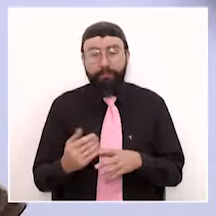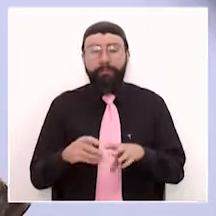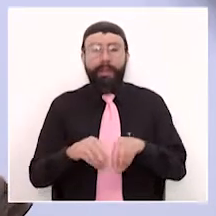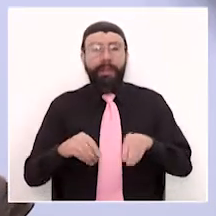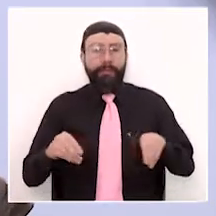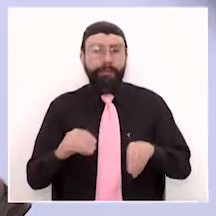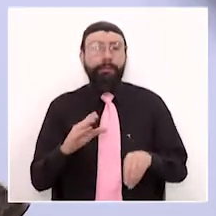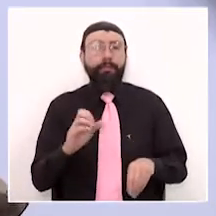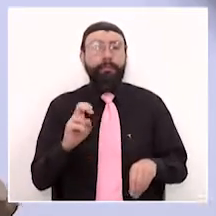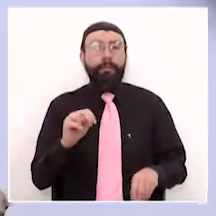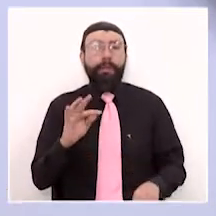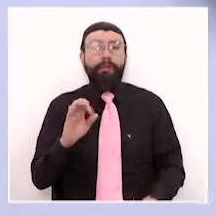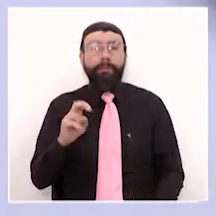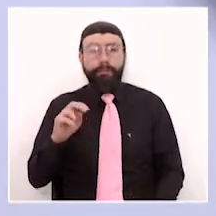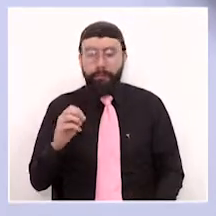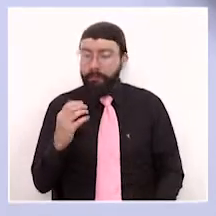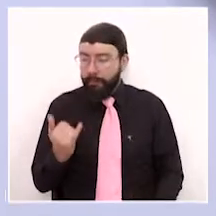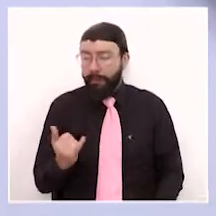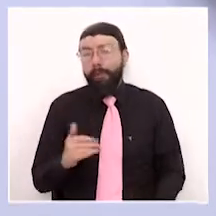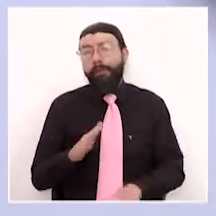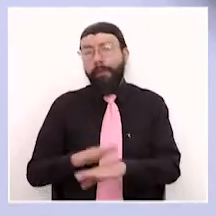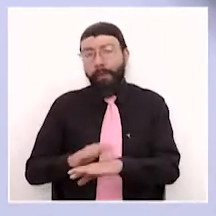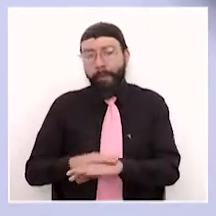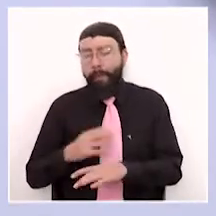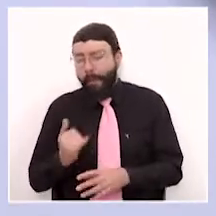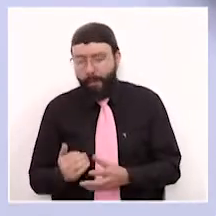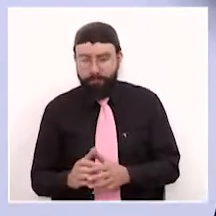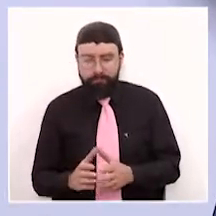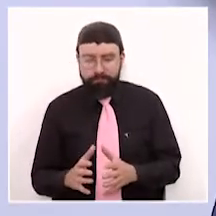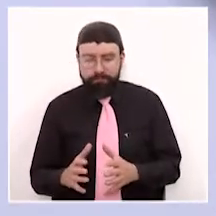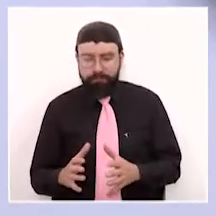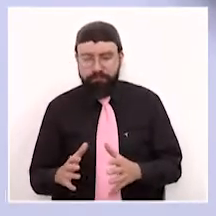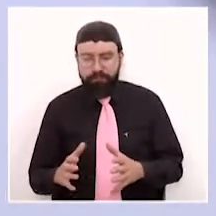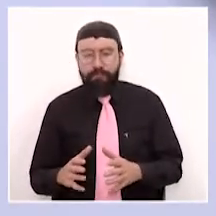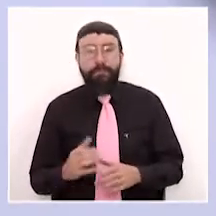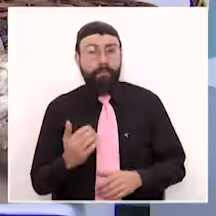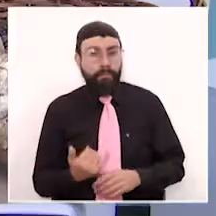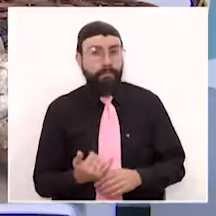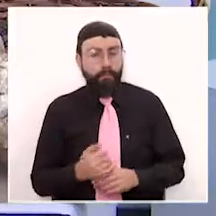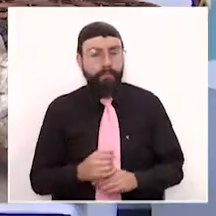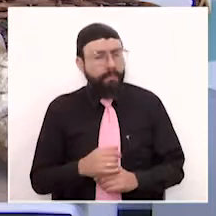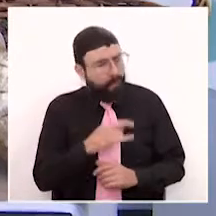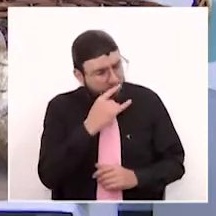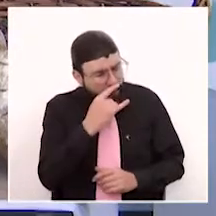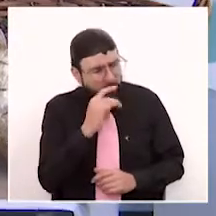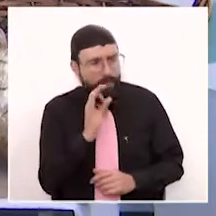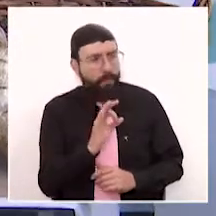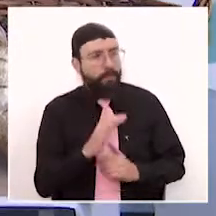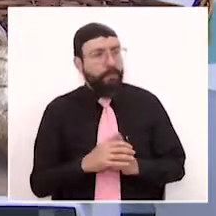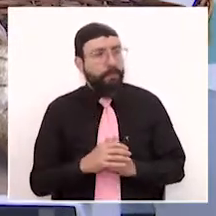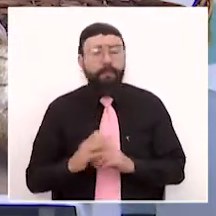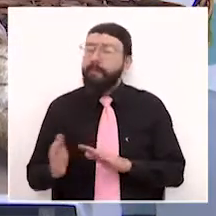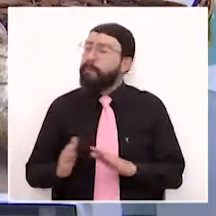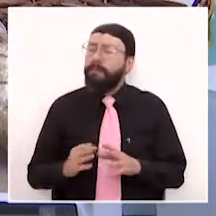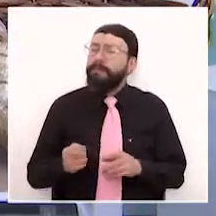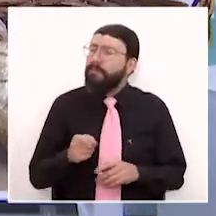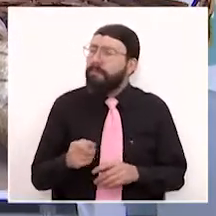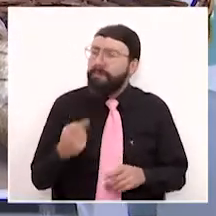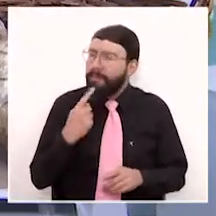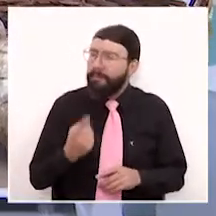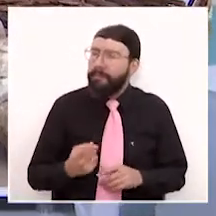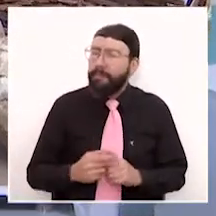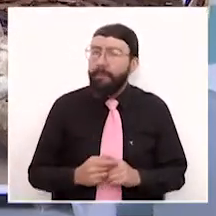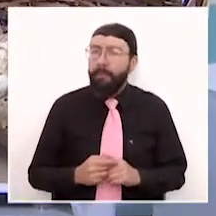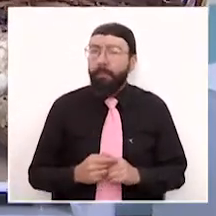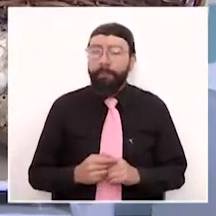centeno, porque ya nos permitía hacer esa fermentación. Huele delicioso. Sí, gracias. Vámonos para este. Bueno,